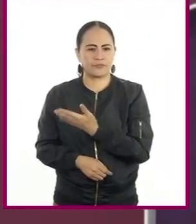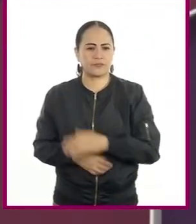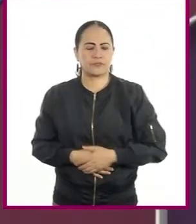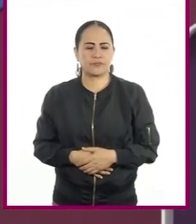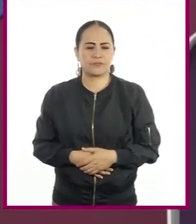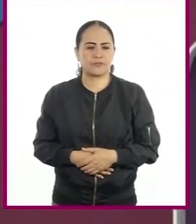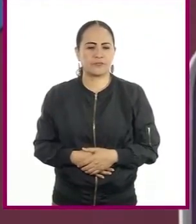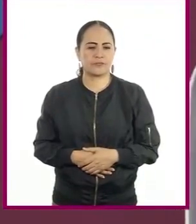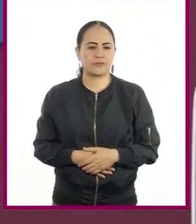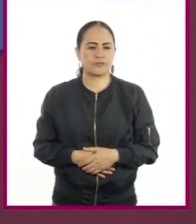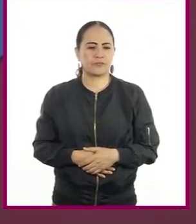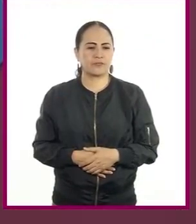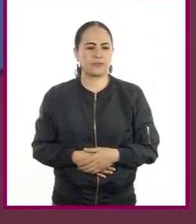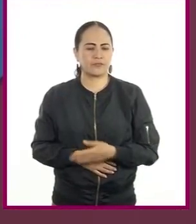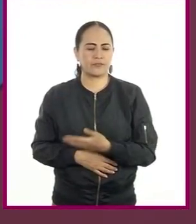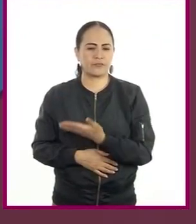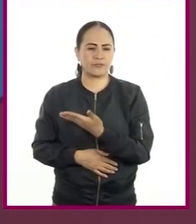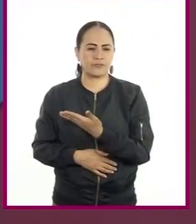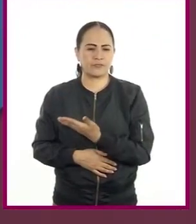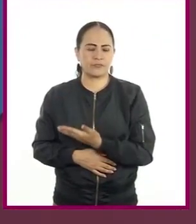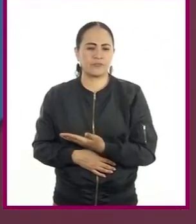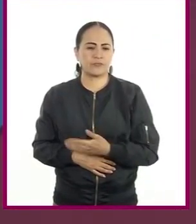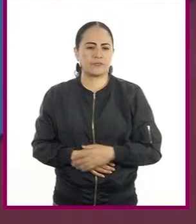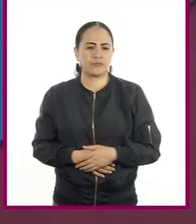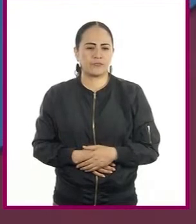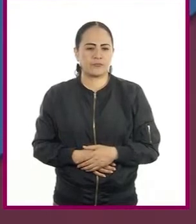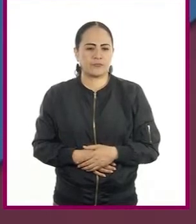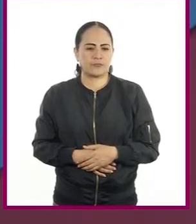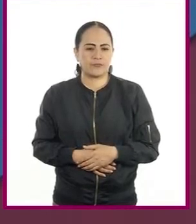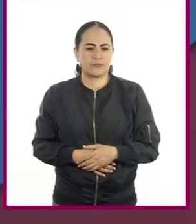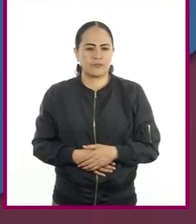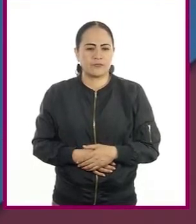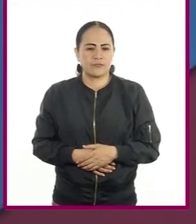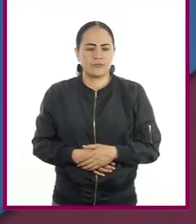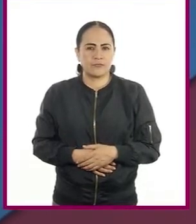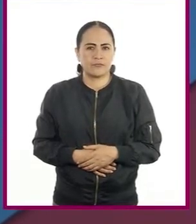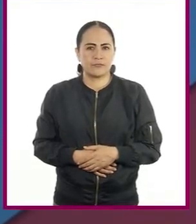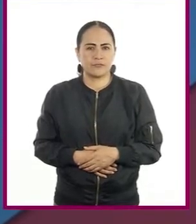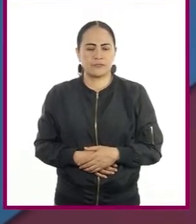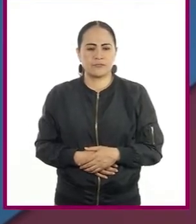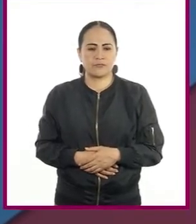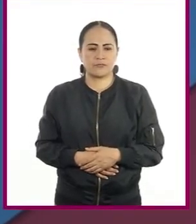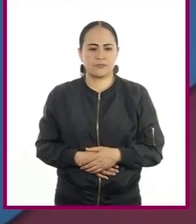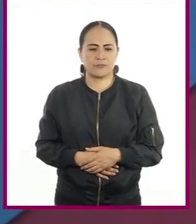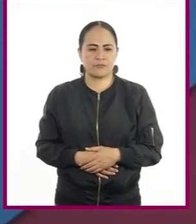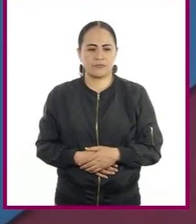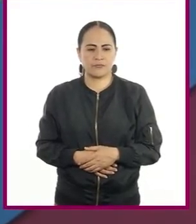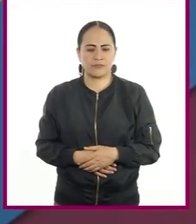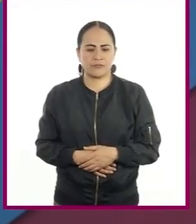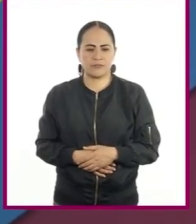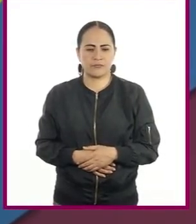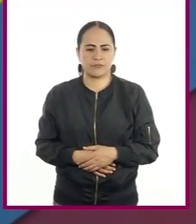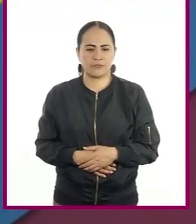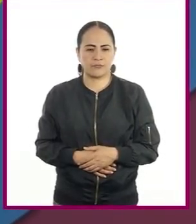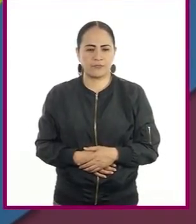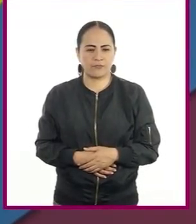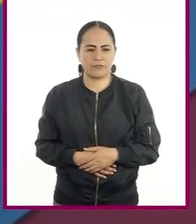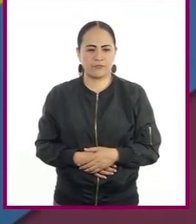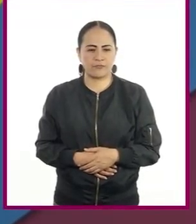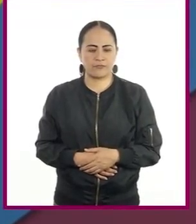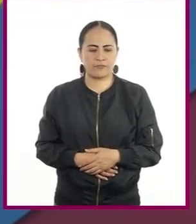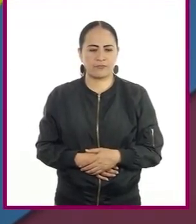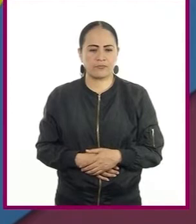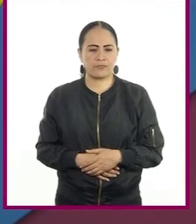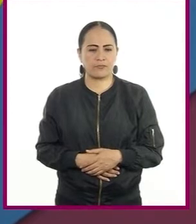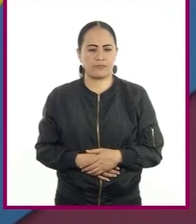Humanos, el Consejo de Derechos Humanos, la Comisión sobre la Condición de la Mujer, el Comité de Derechos Humanos